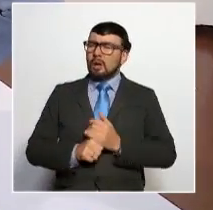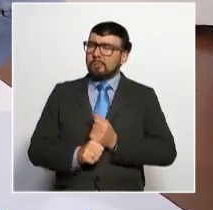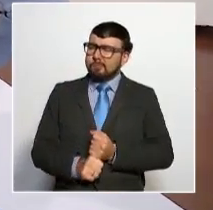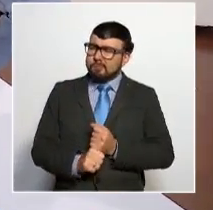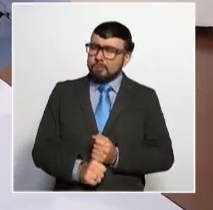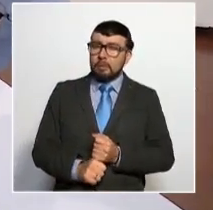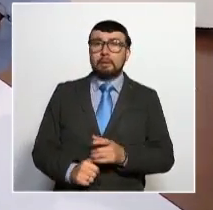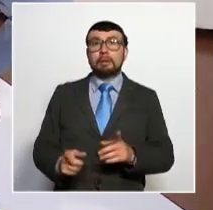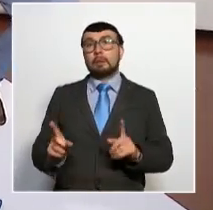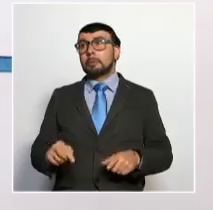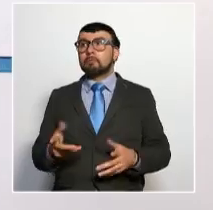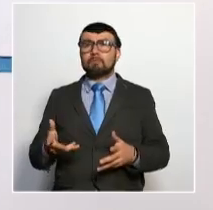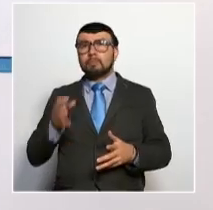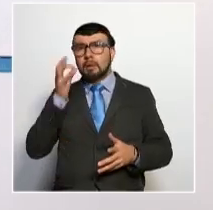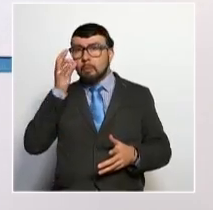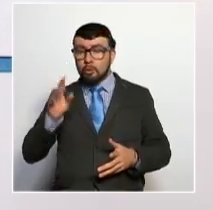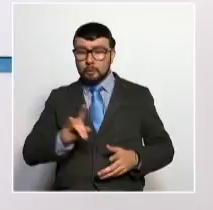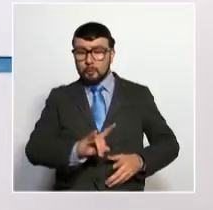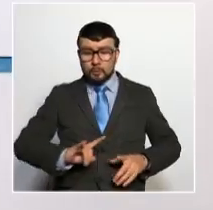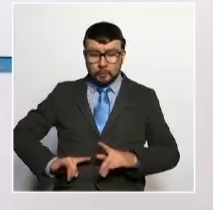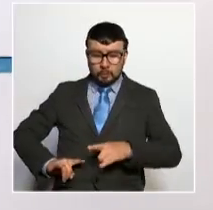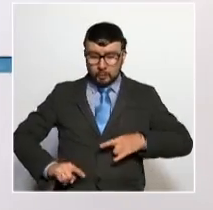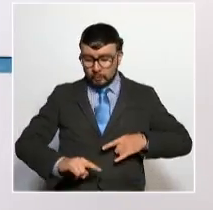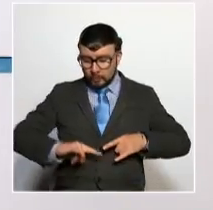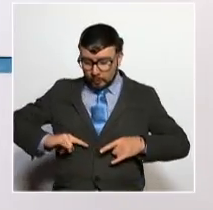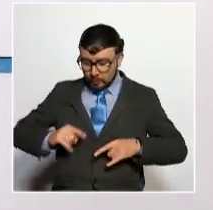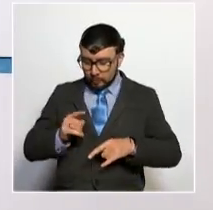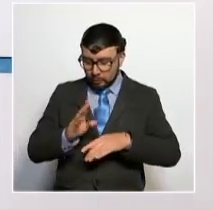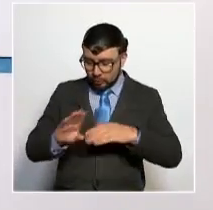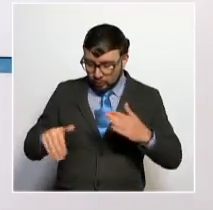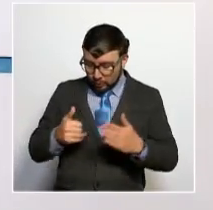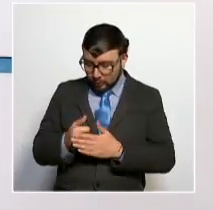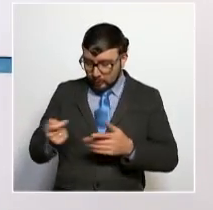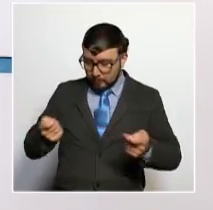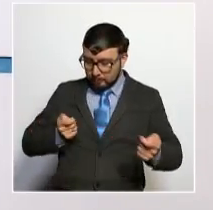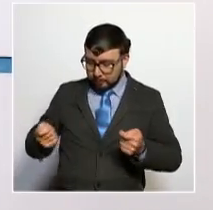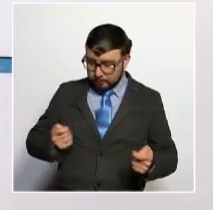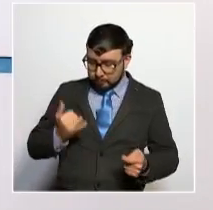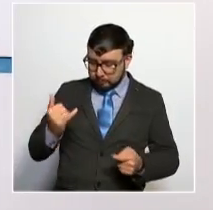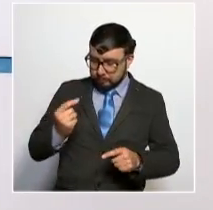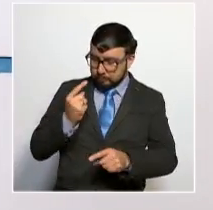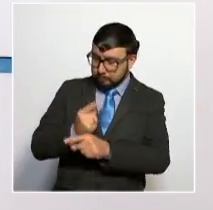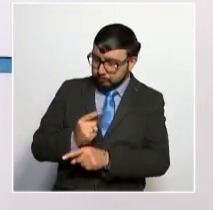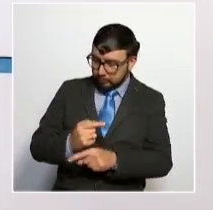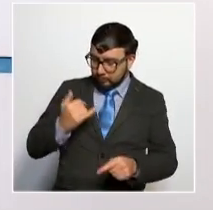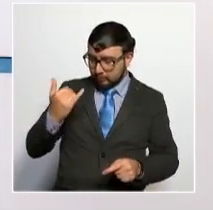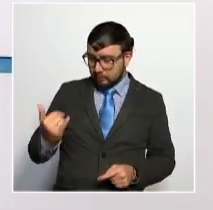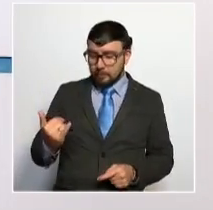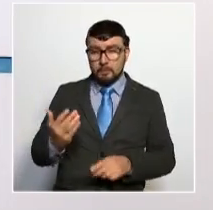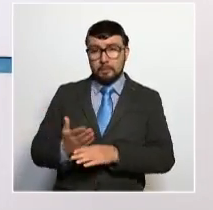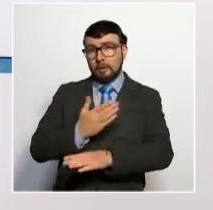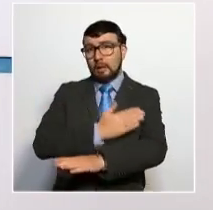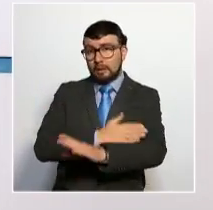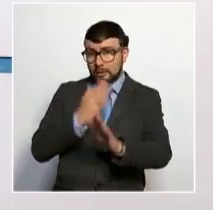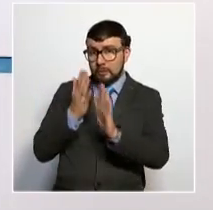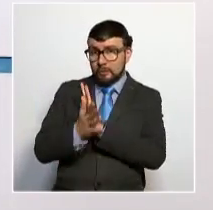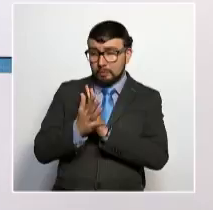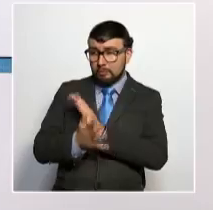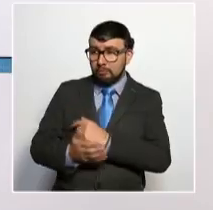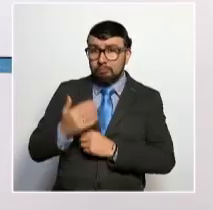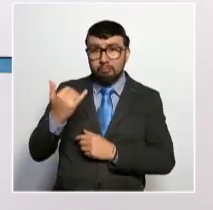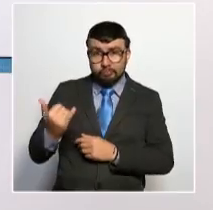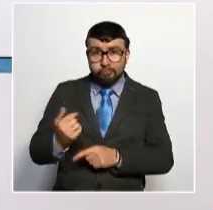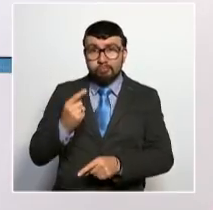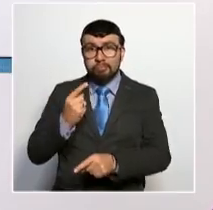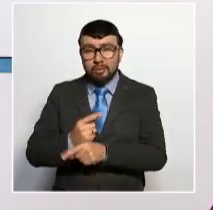sino también las posibles afectaciones que puedan tener en todo su sistema pélvico. Y como lo mencioné y observaron en las imágenes,